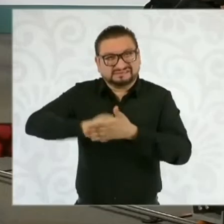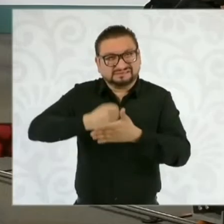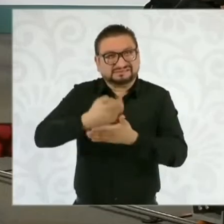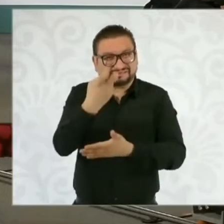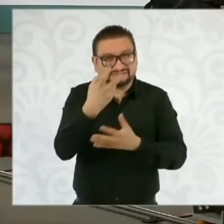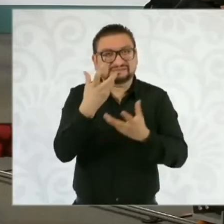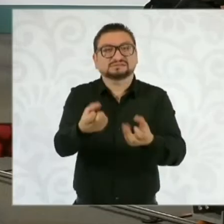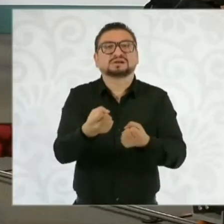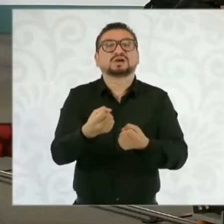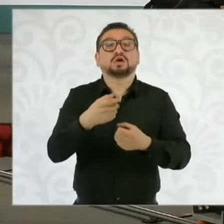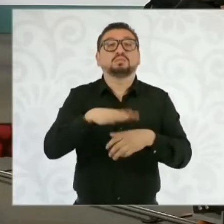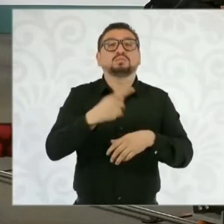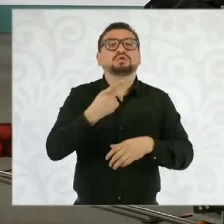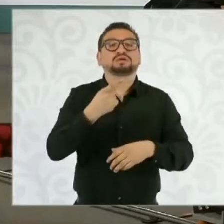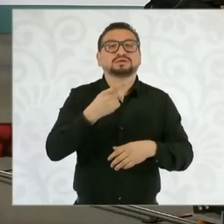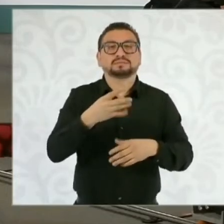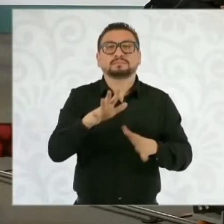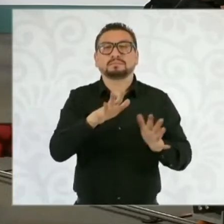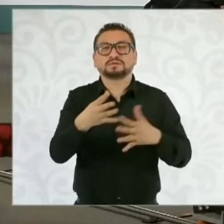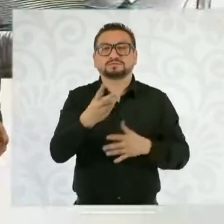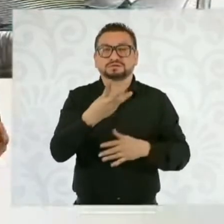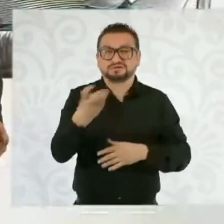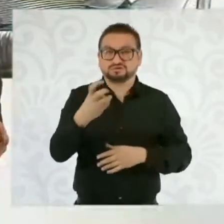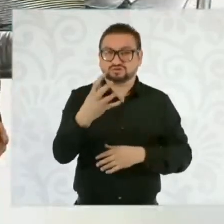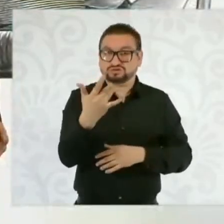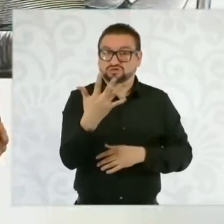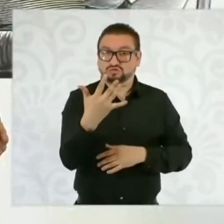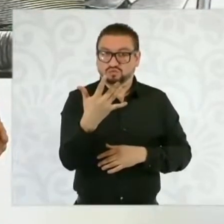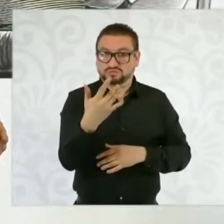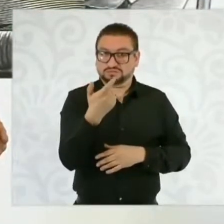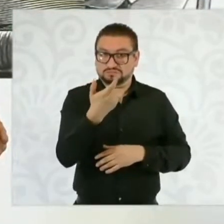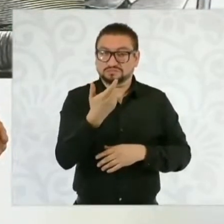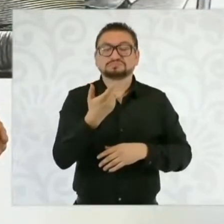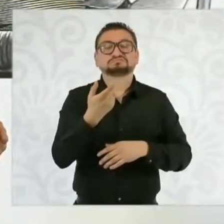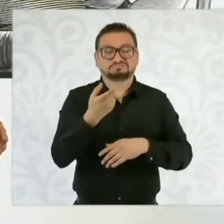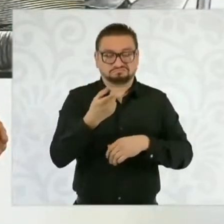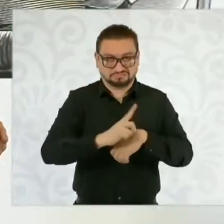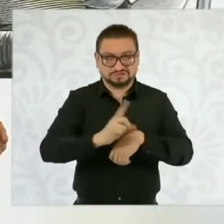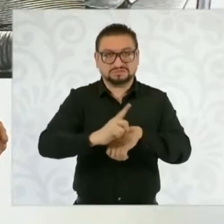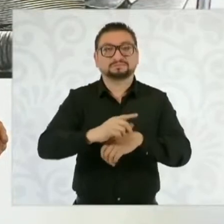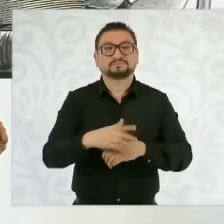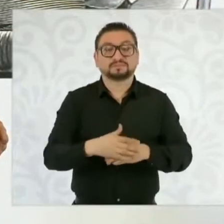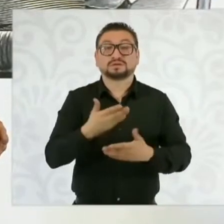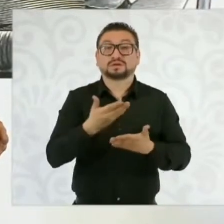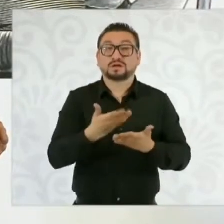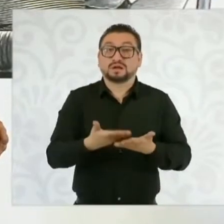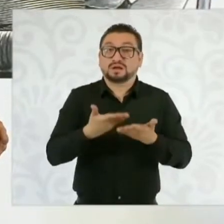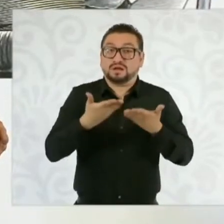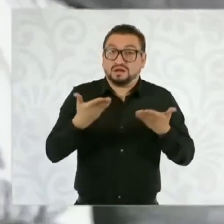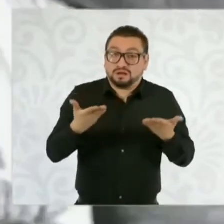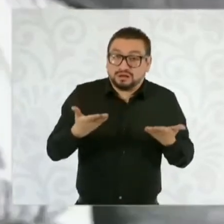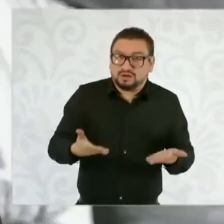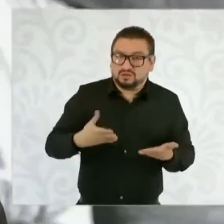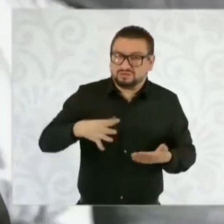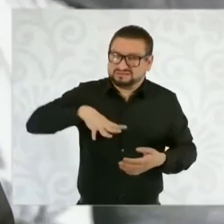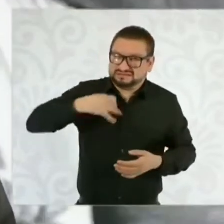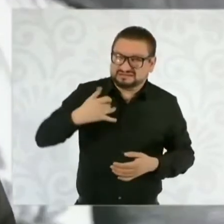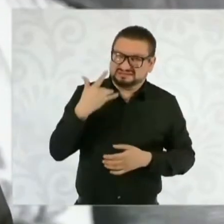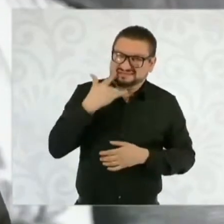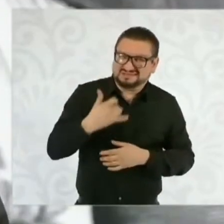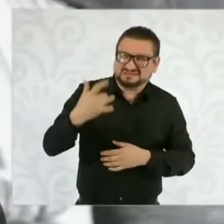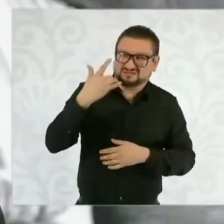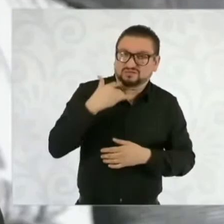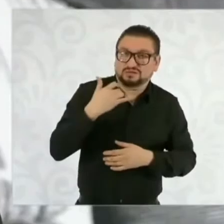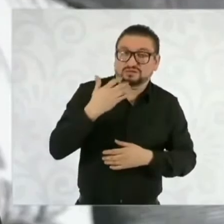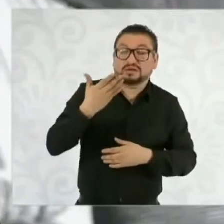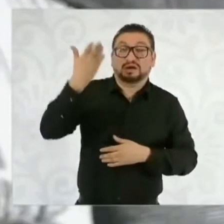corresponde aproximadamente a 350 pesos. Hoy, a pesar de todos los esfuerzos que vinieron